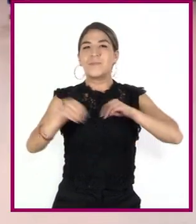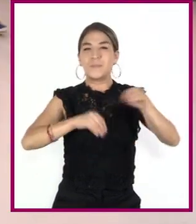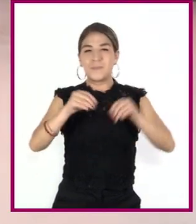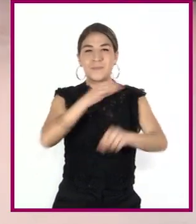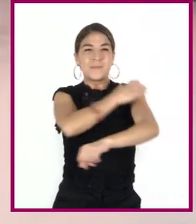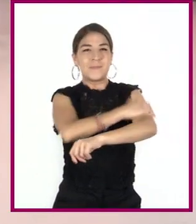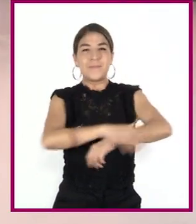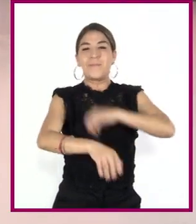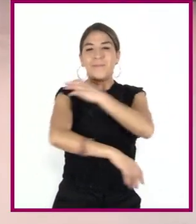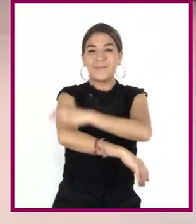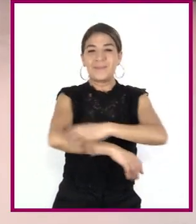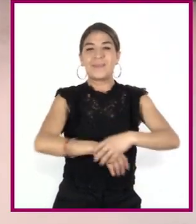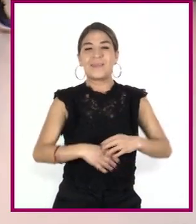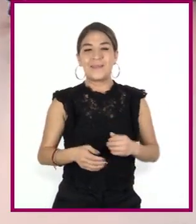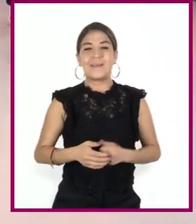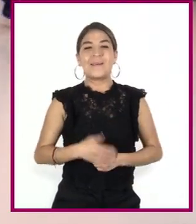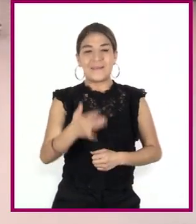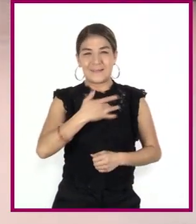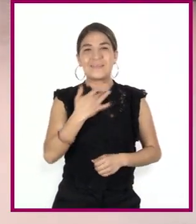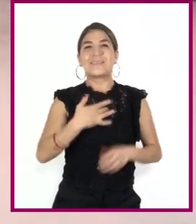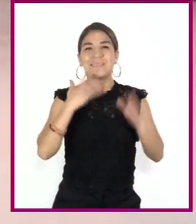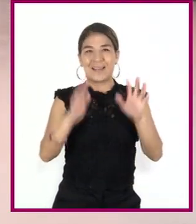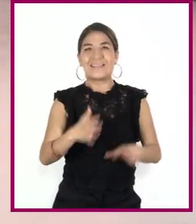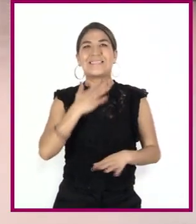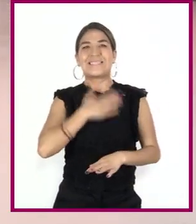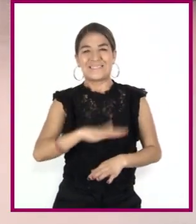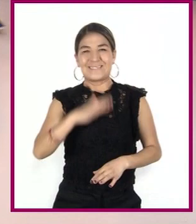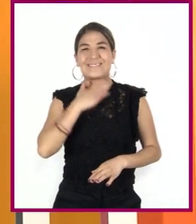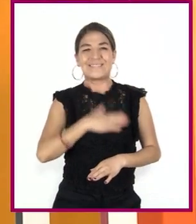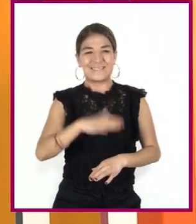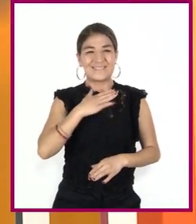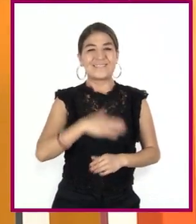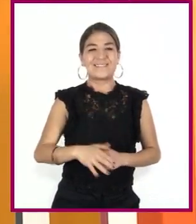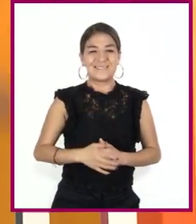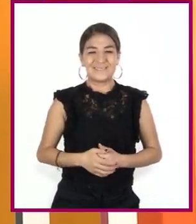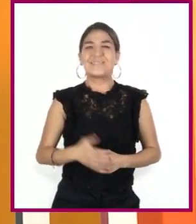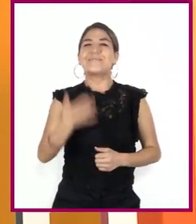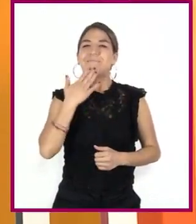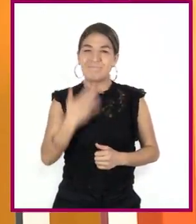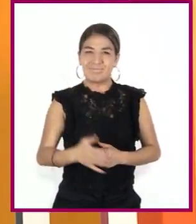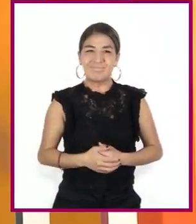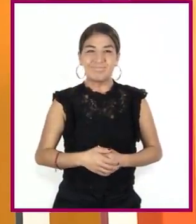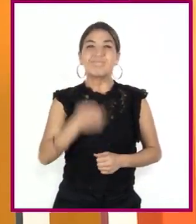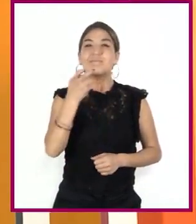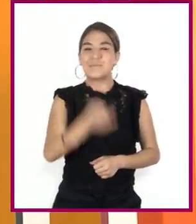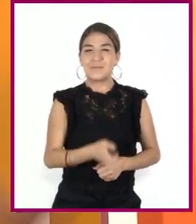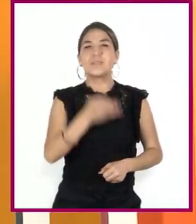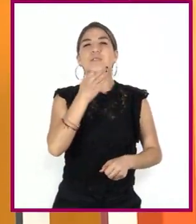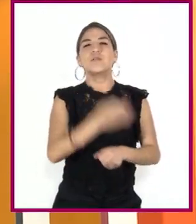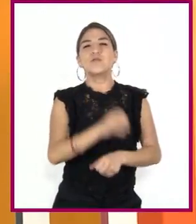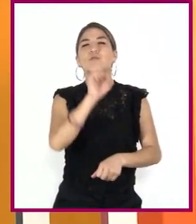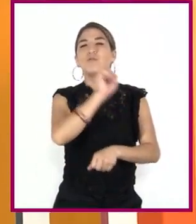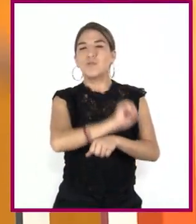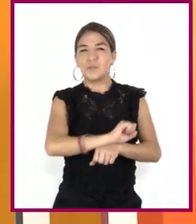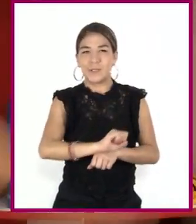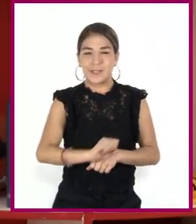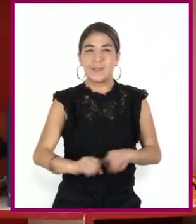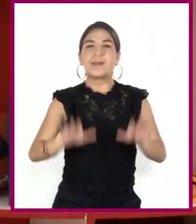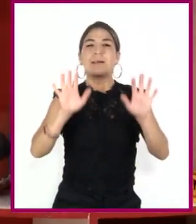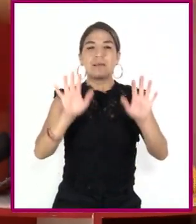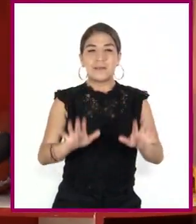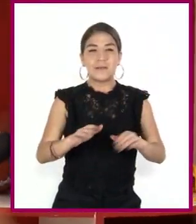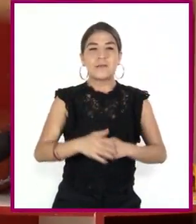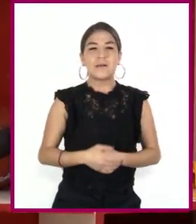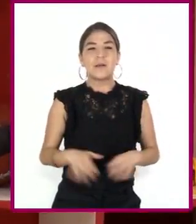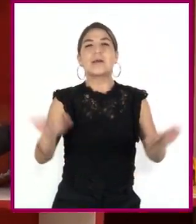los brazos? Los brazos empiezan a cansar en algún momento, maestra. Bueno, pues esto es ligerito. Vamos a hacerlo en